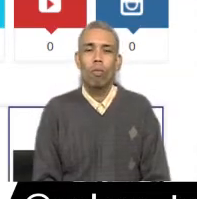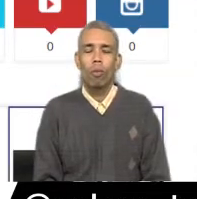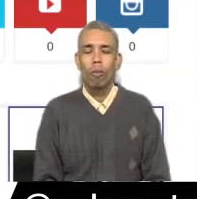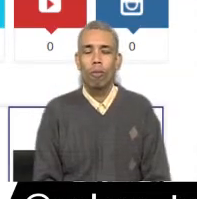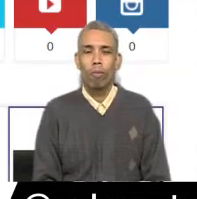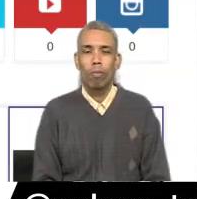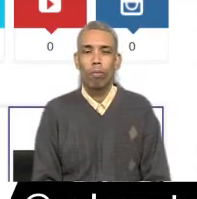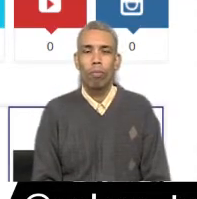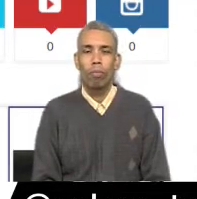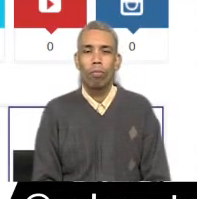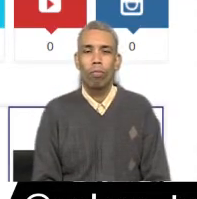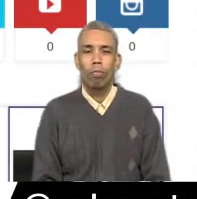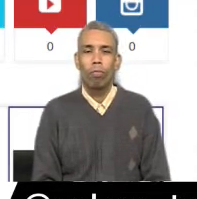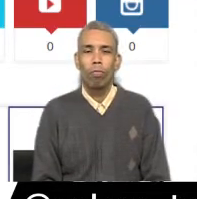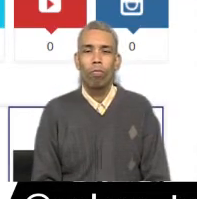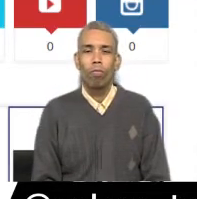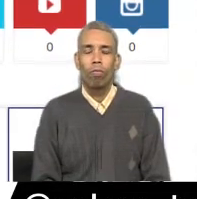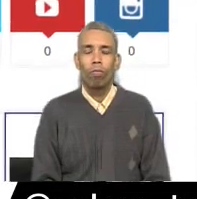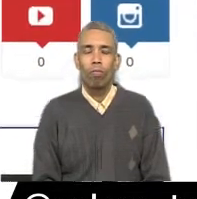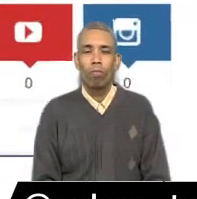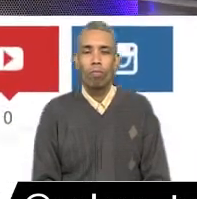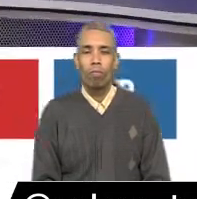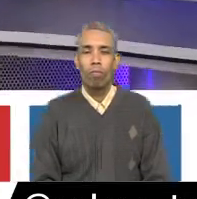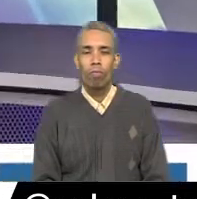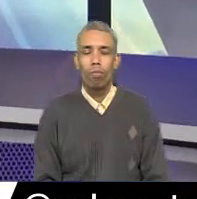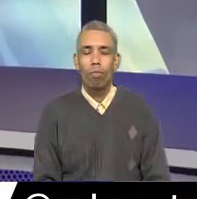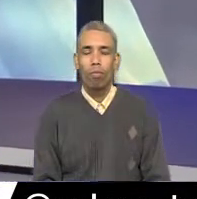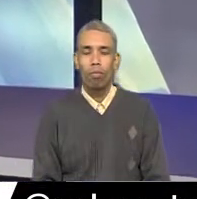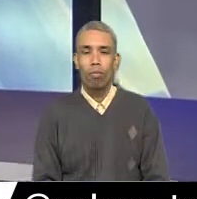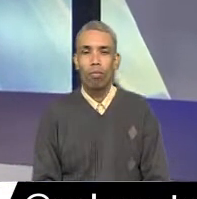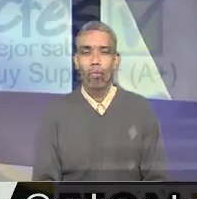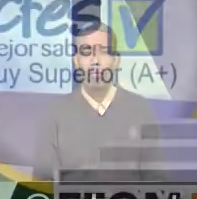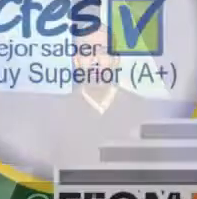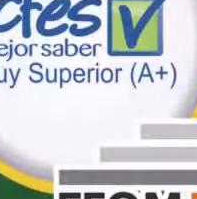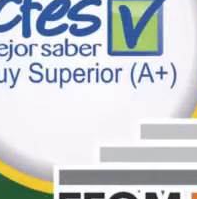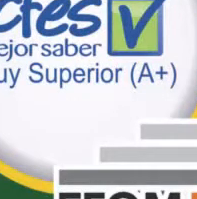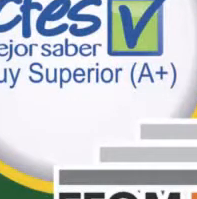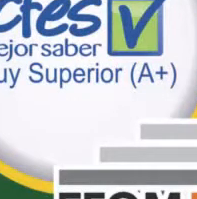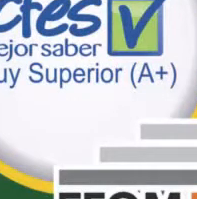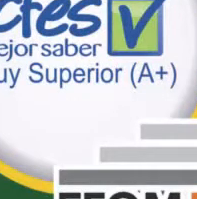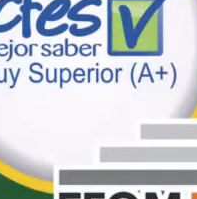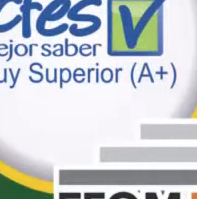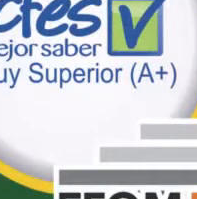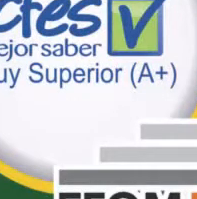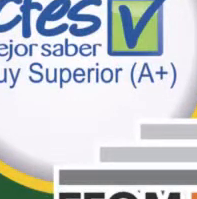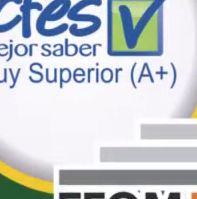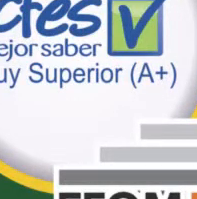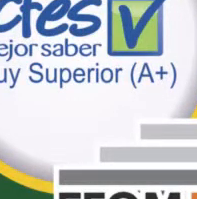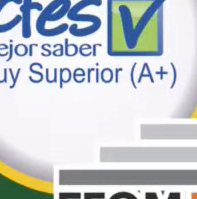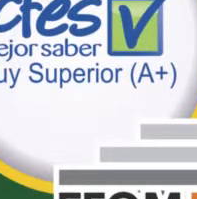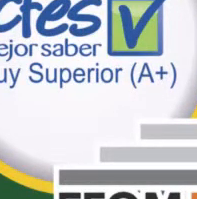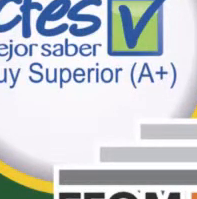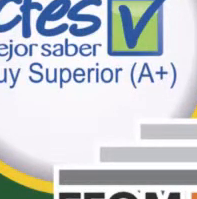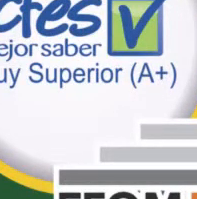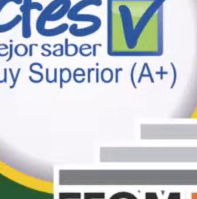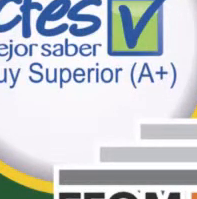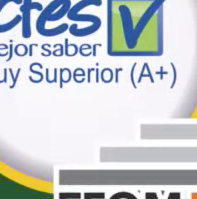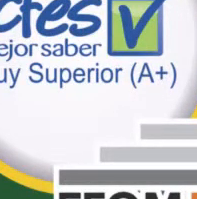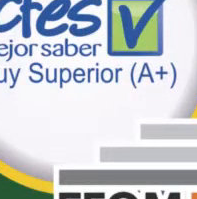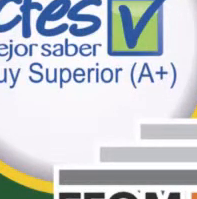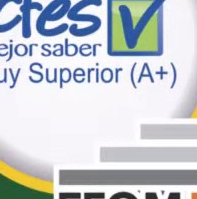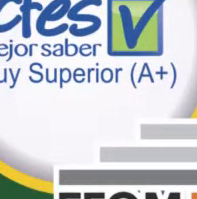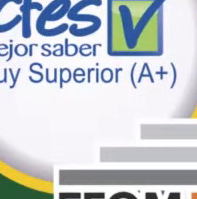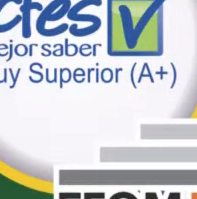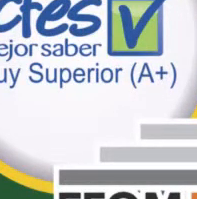www.enlacetelevisión.com. Colegio Antonio Nariño, 75 años, nivela más entre los mejores colegios del país, según las